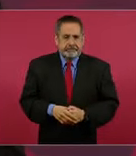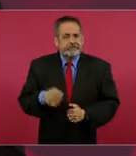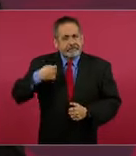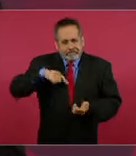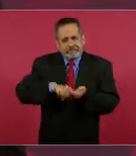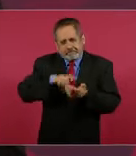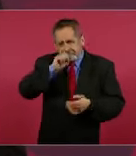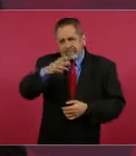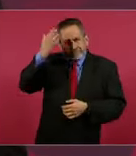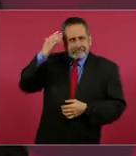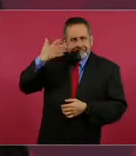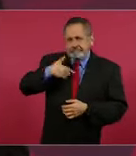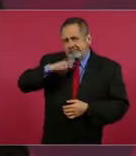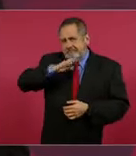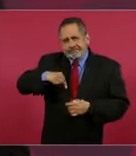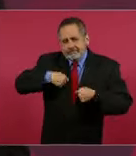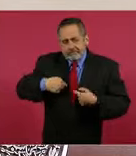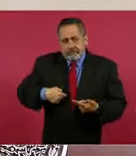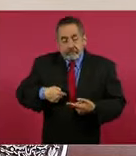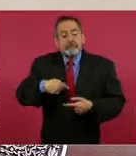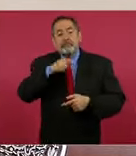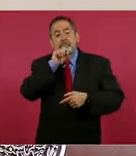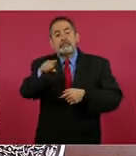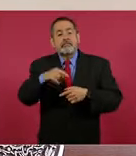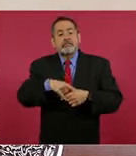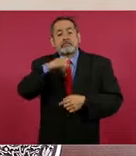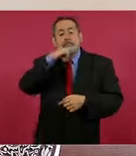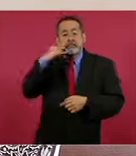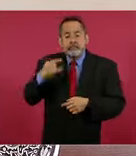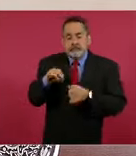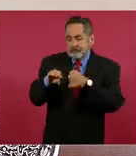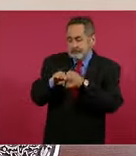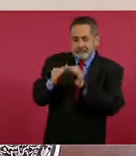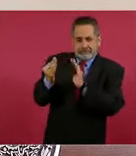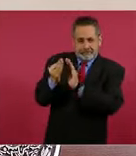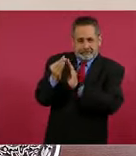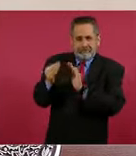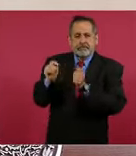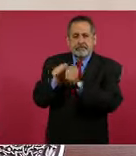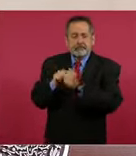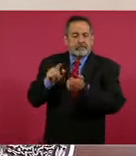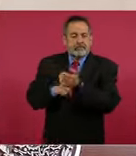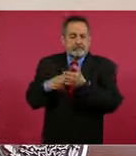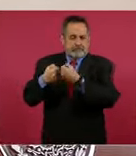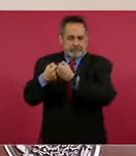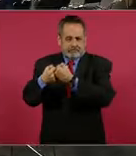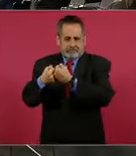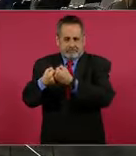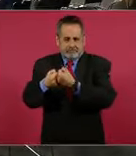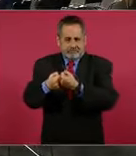padecimos nosotros. Y les hablaba yo de Chile porque está muy cerca ahí, son limítrofes,